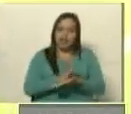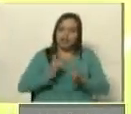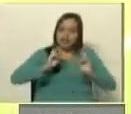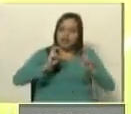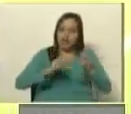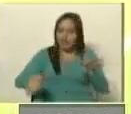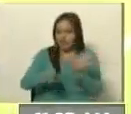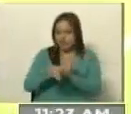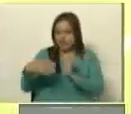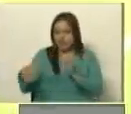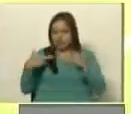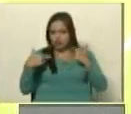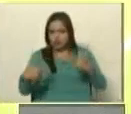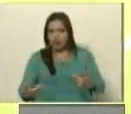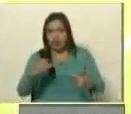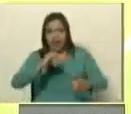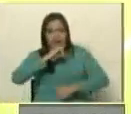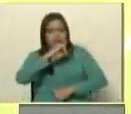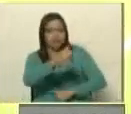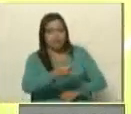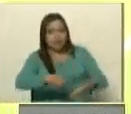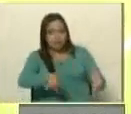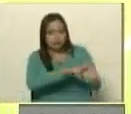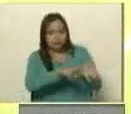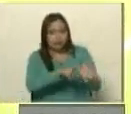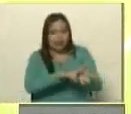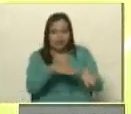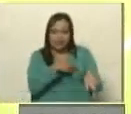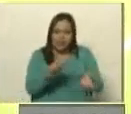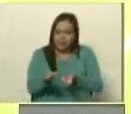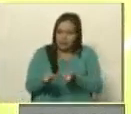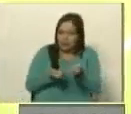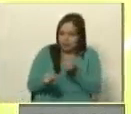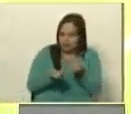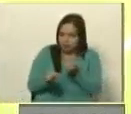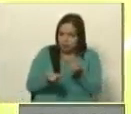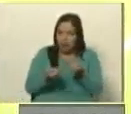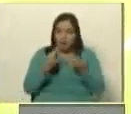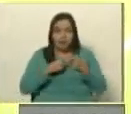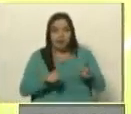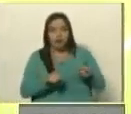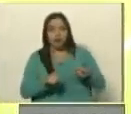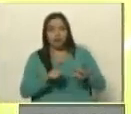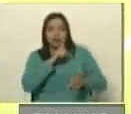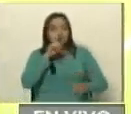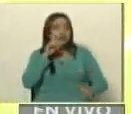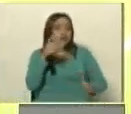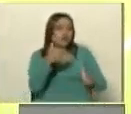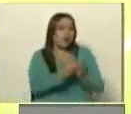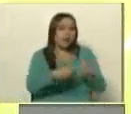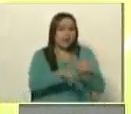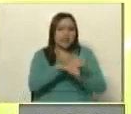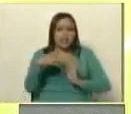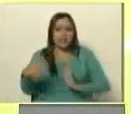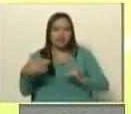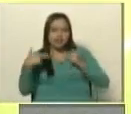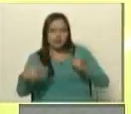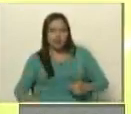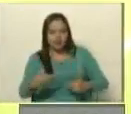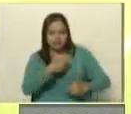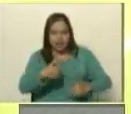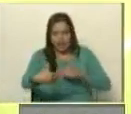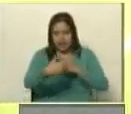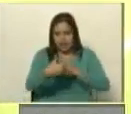Se ha denunciado desde algunas instancias que se quiere manipular y a nombre de los derechos humanos justamente se quiere tergiversar y se quiere atacar los países,